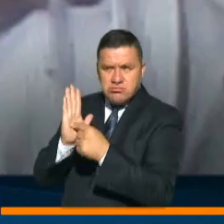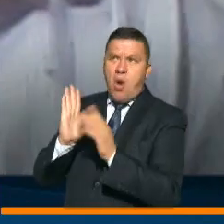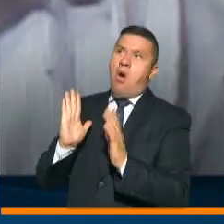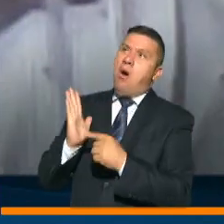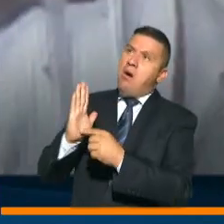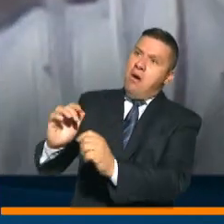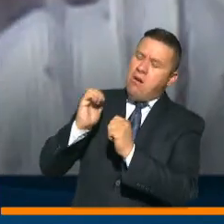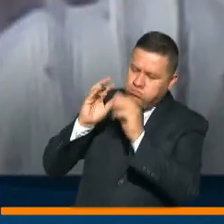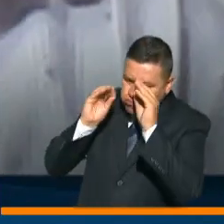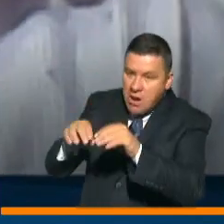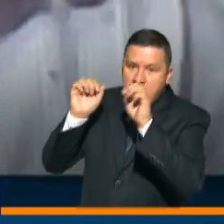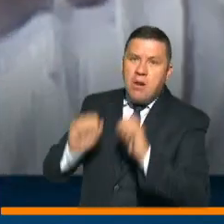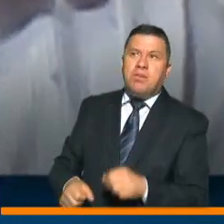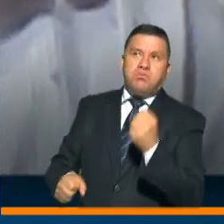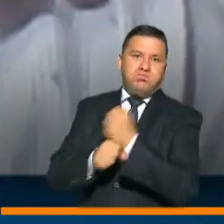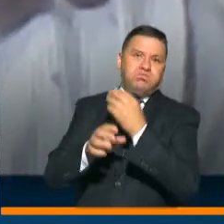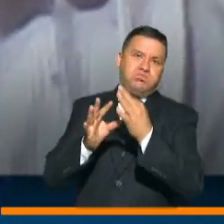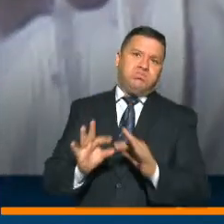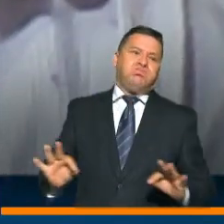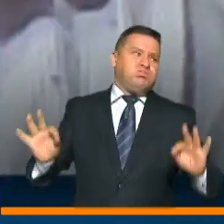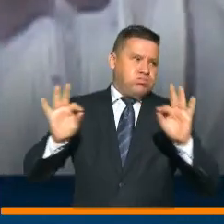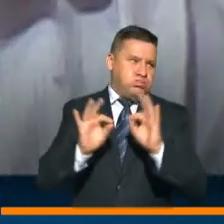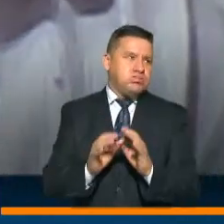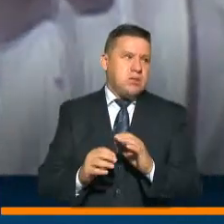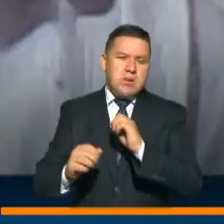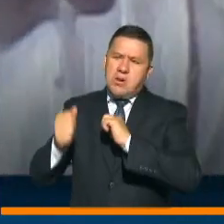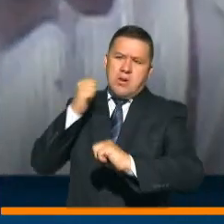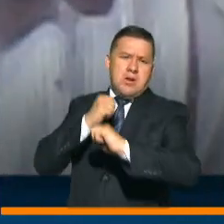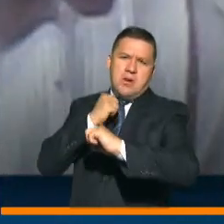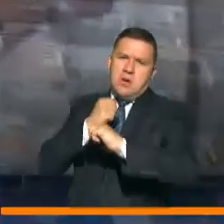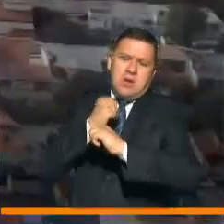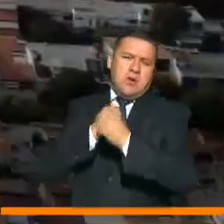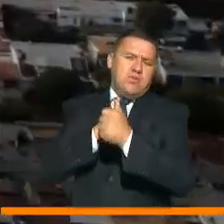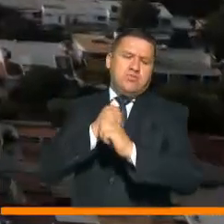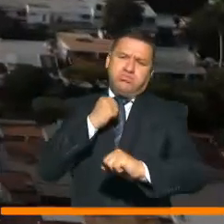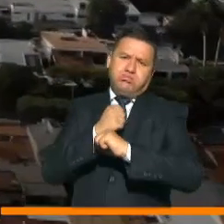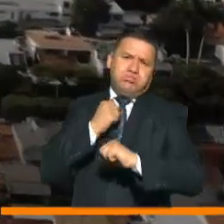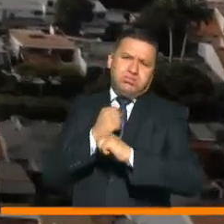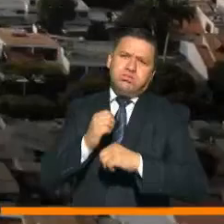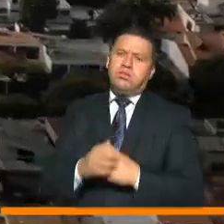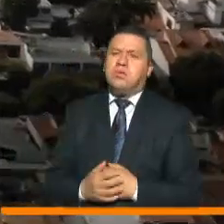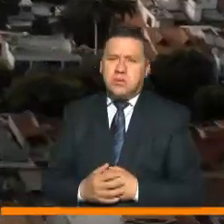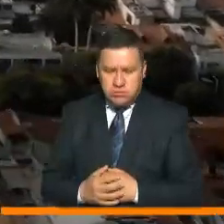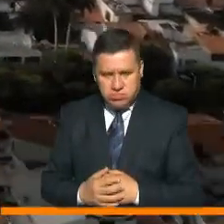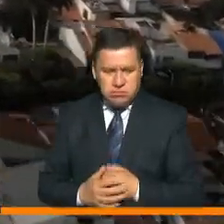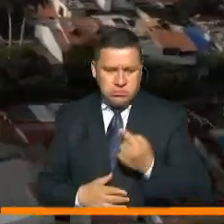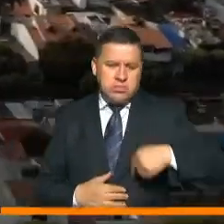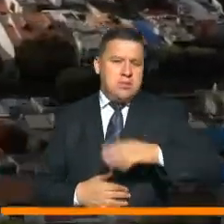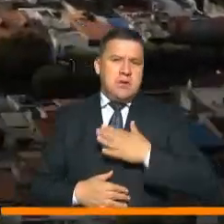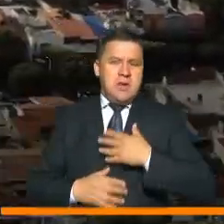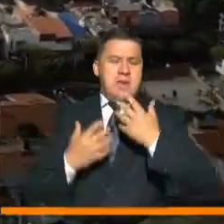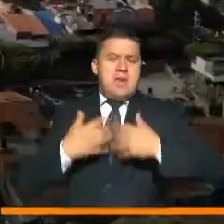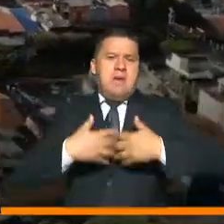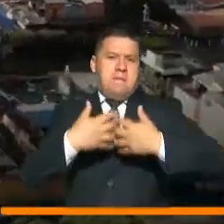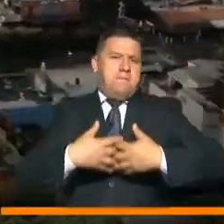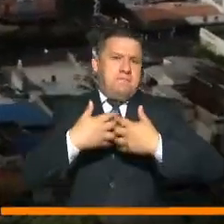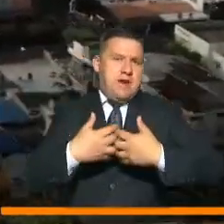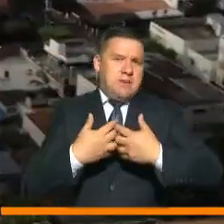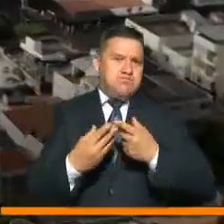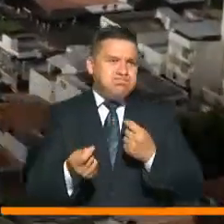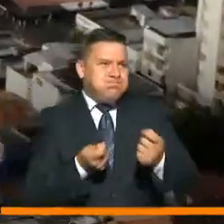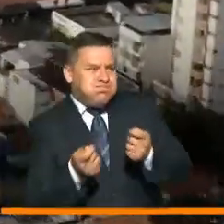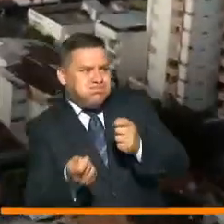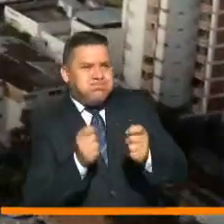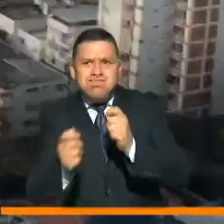hecho una labor muy importante y ha apoyado mucho, nos ha apoyado mucho a nosotros como empresa para